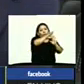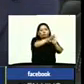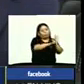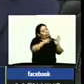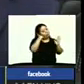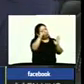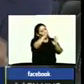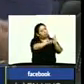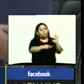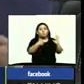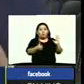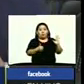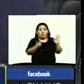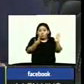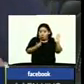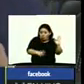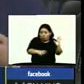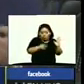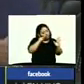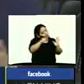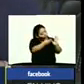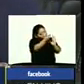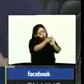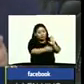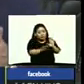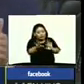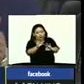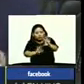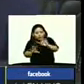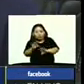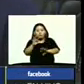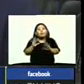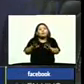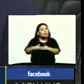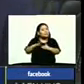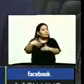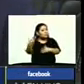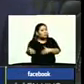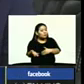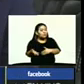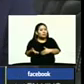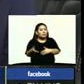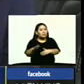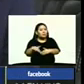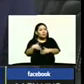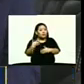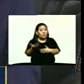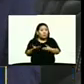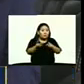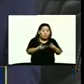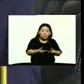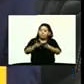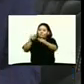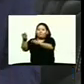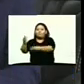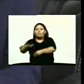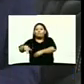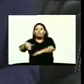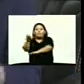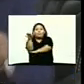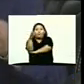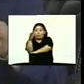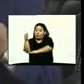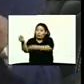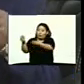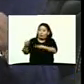parecen bien sus perfiles. Ya esos perfiles se seleccionan acá y luego se envía a la Embajada para el otorgamiento de